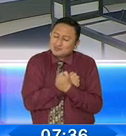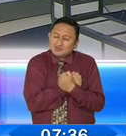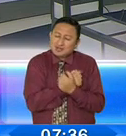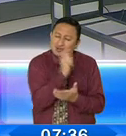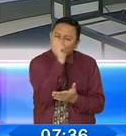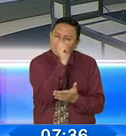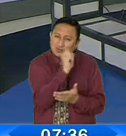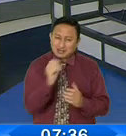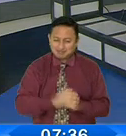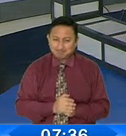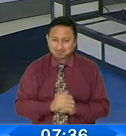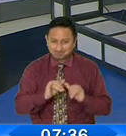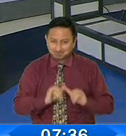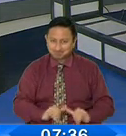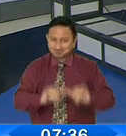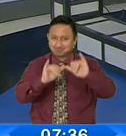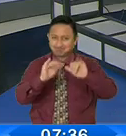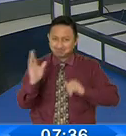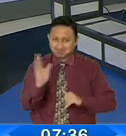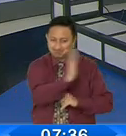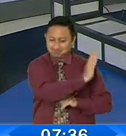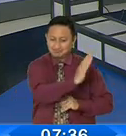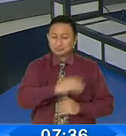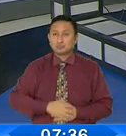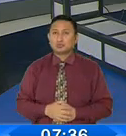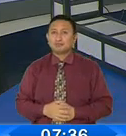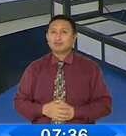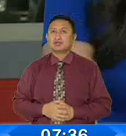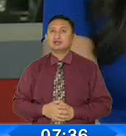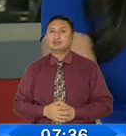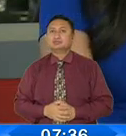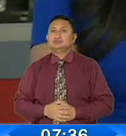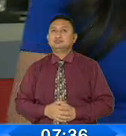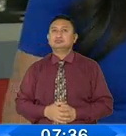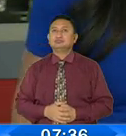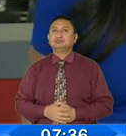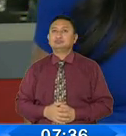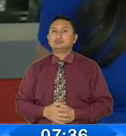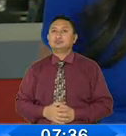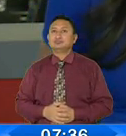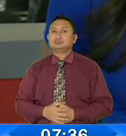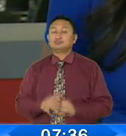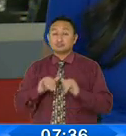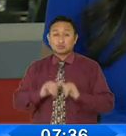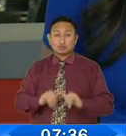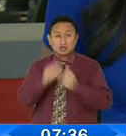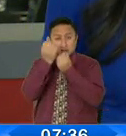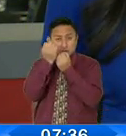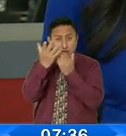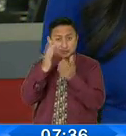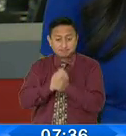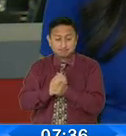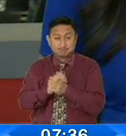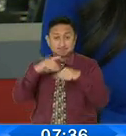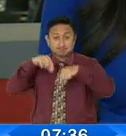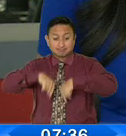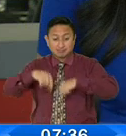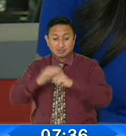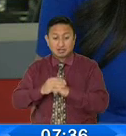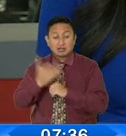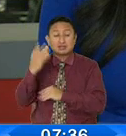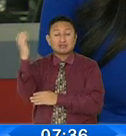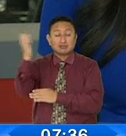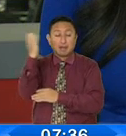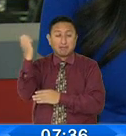Bueno, sigamos con más noticias. Sigamos. Ok. Vamos con más información. Pese a que se han reducido las atenciones en emergencia